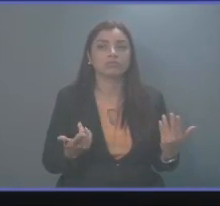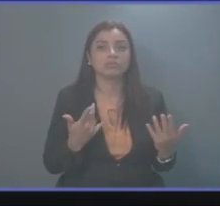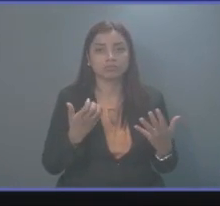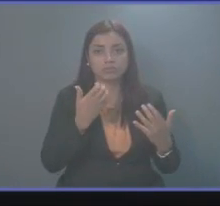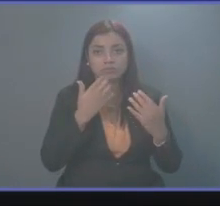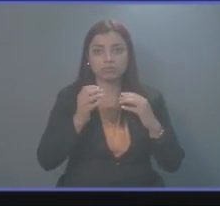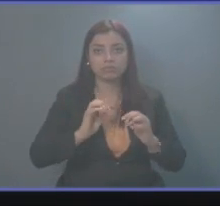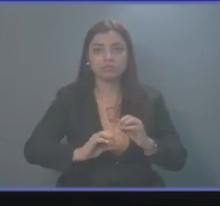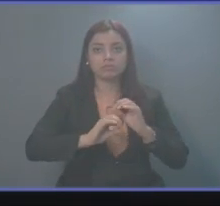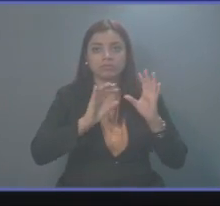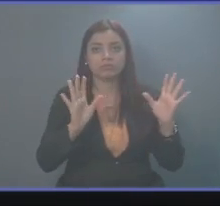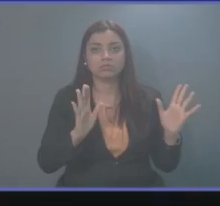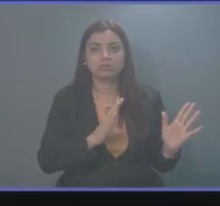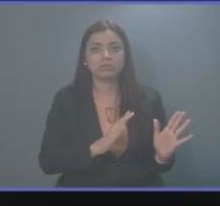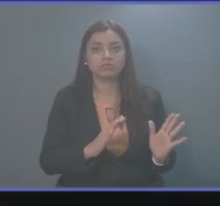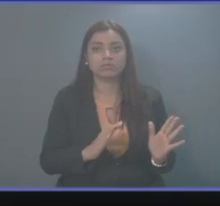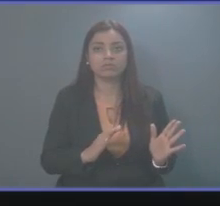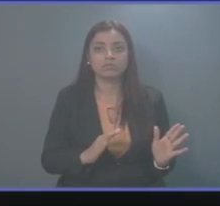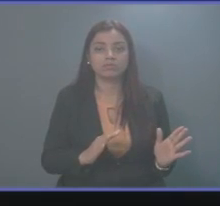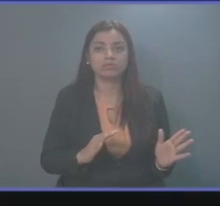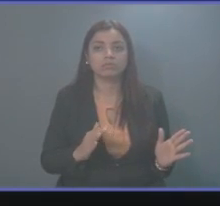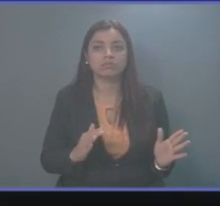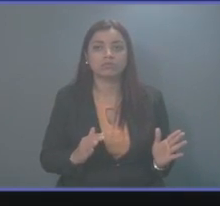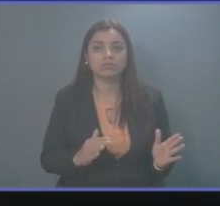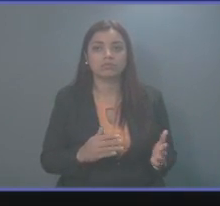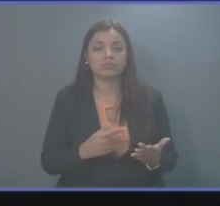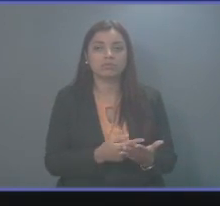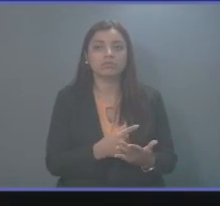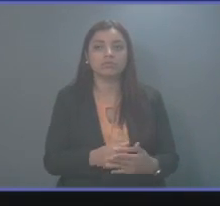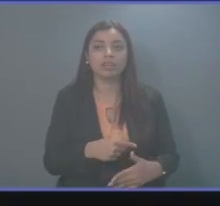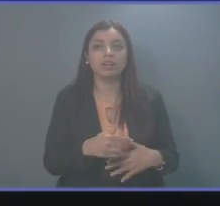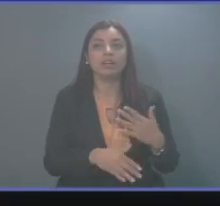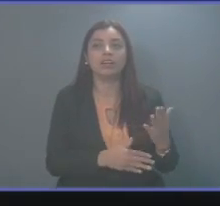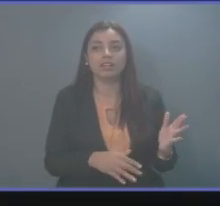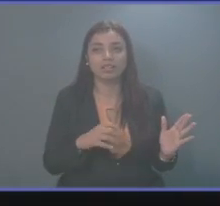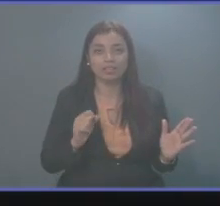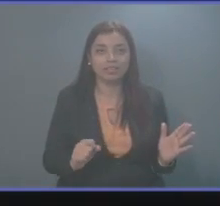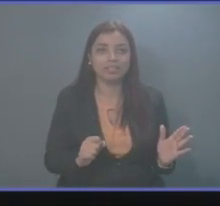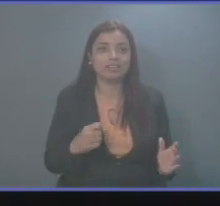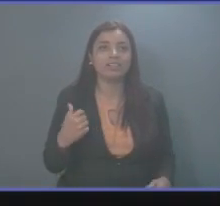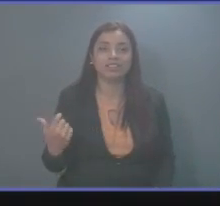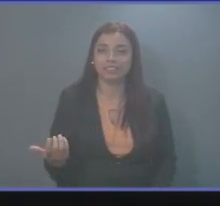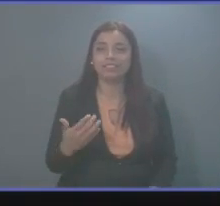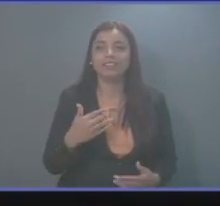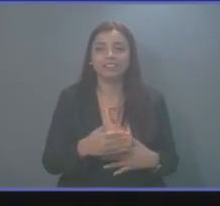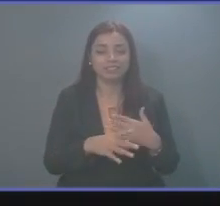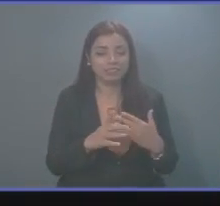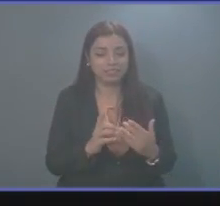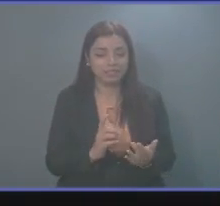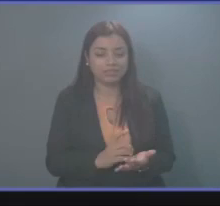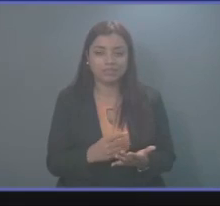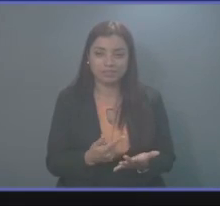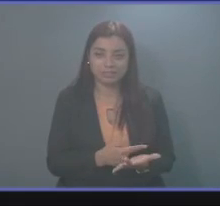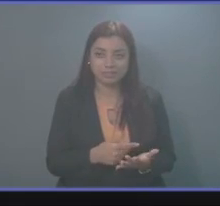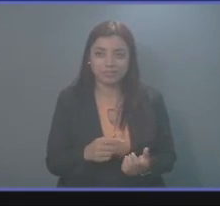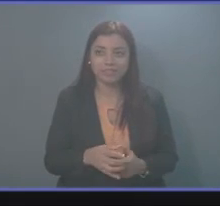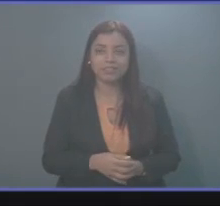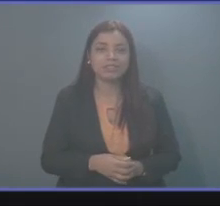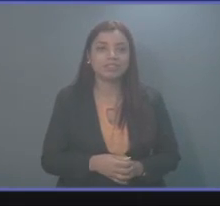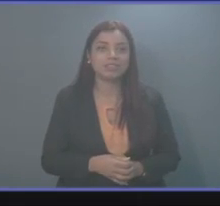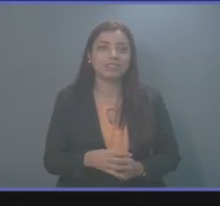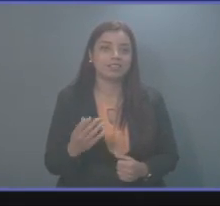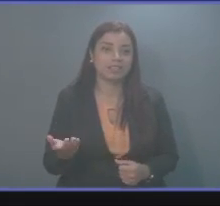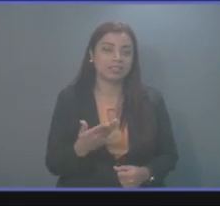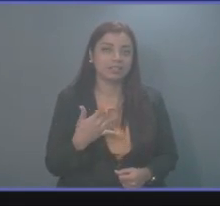algo, porque alguien diría de que los legisladores no